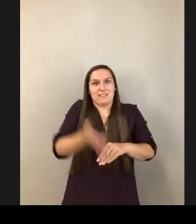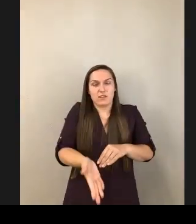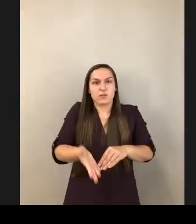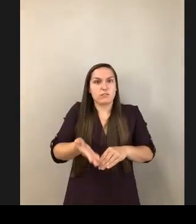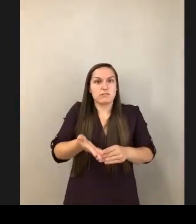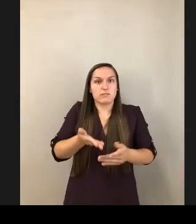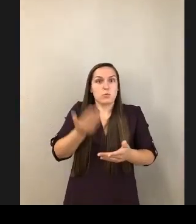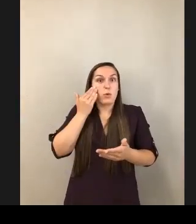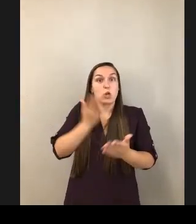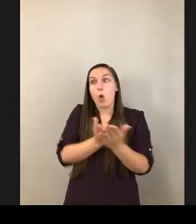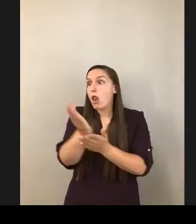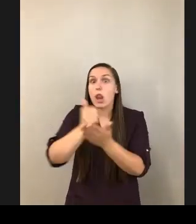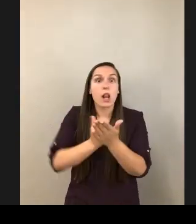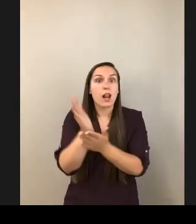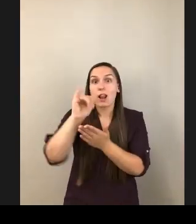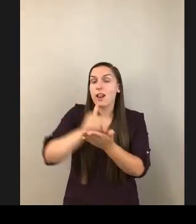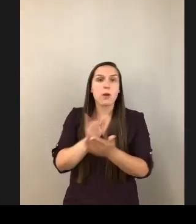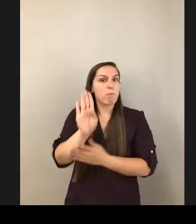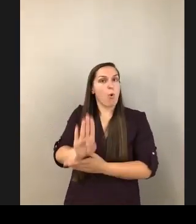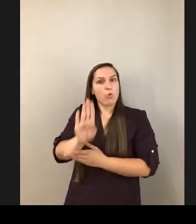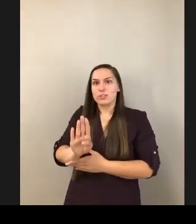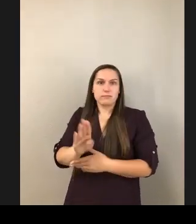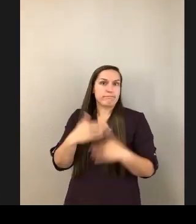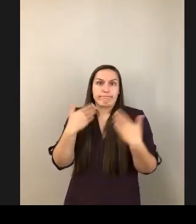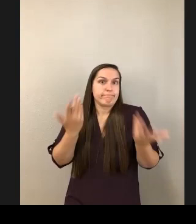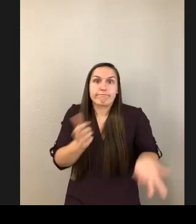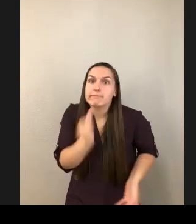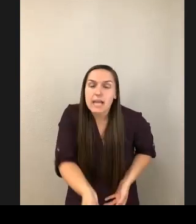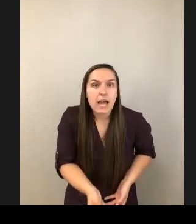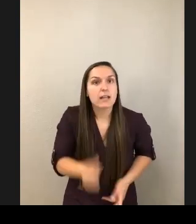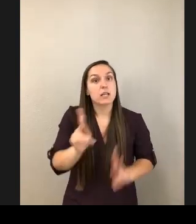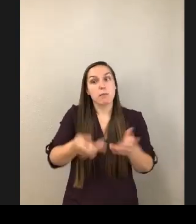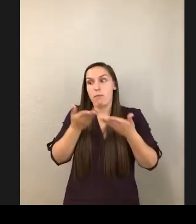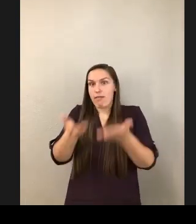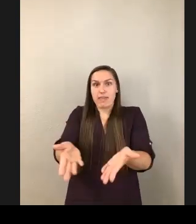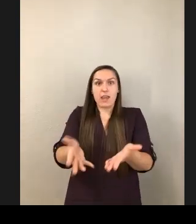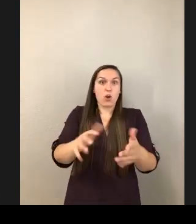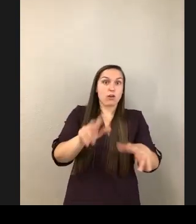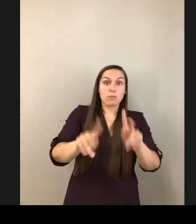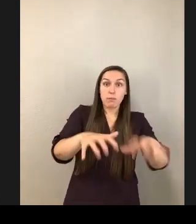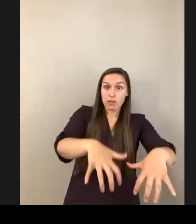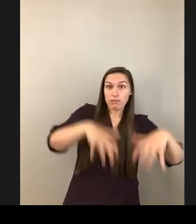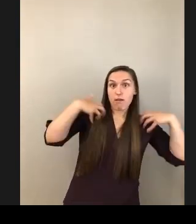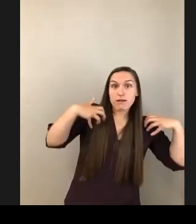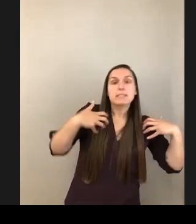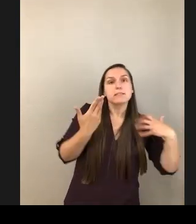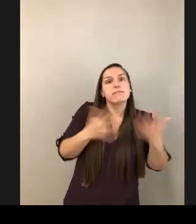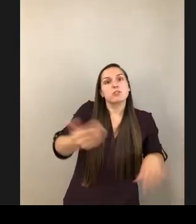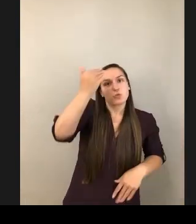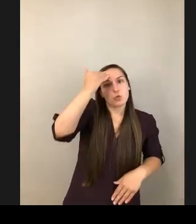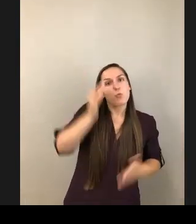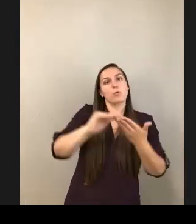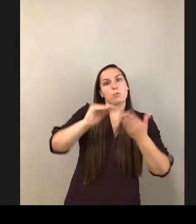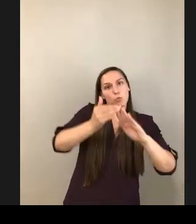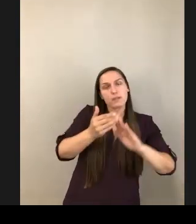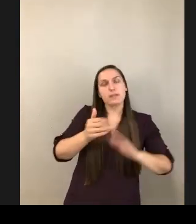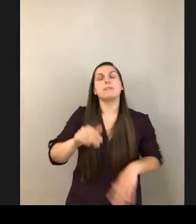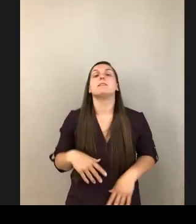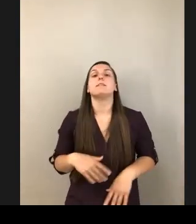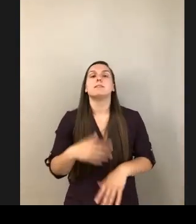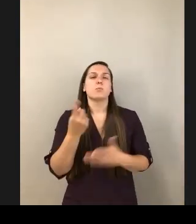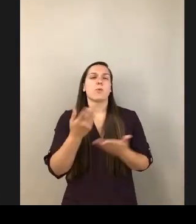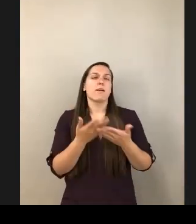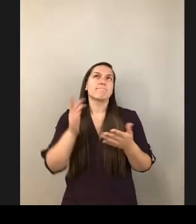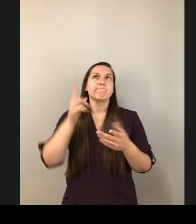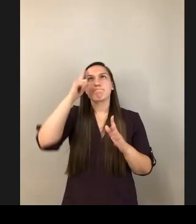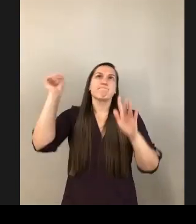somos como las personas externas. No sabemos las personas en la comunidad cómo entienden